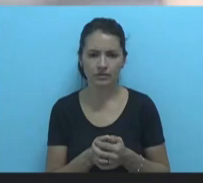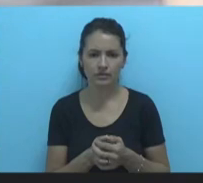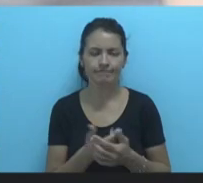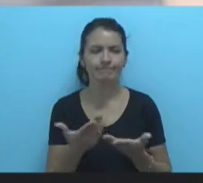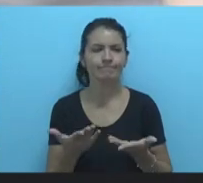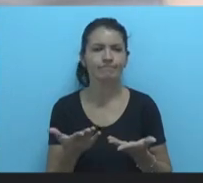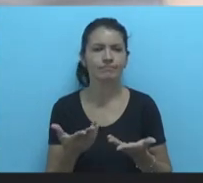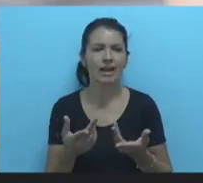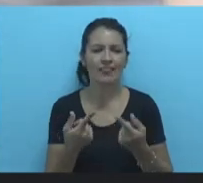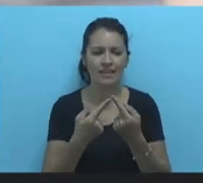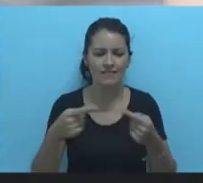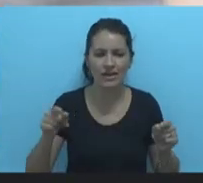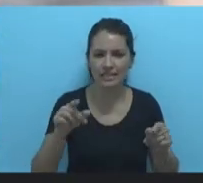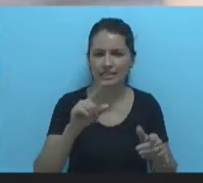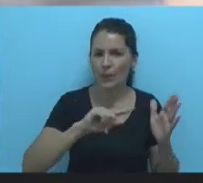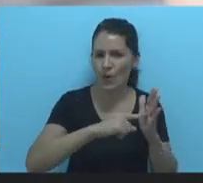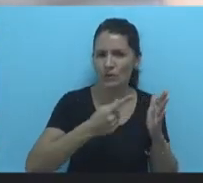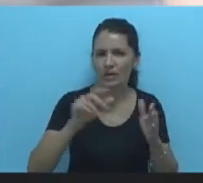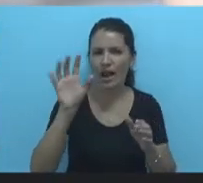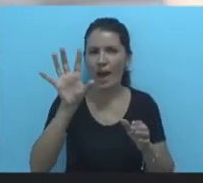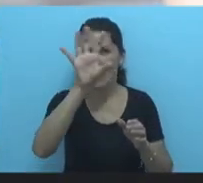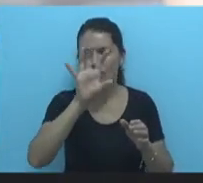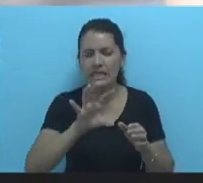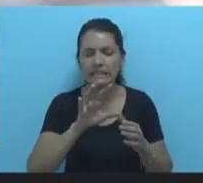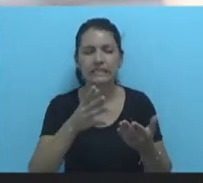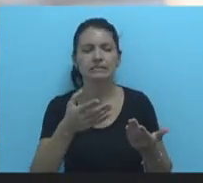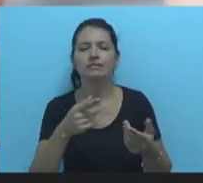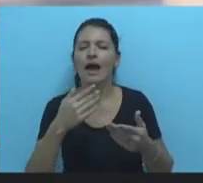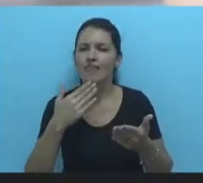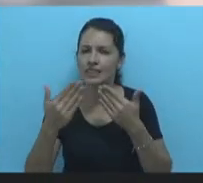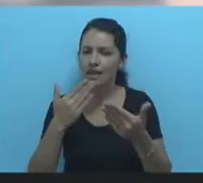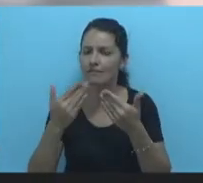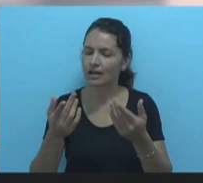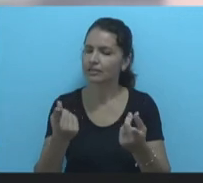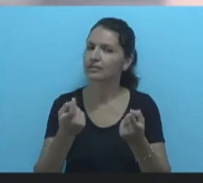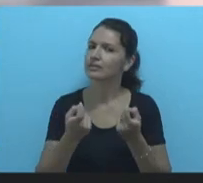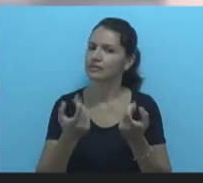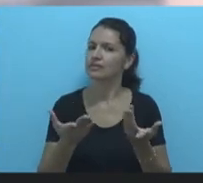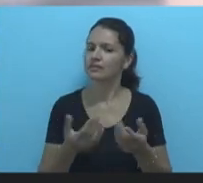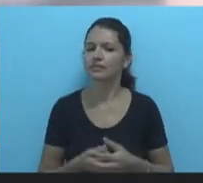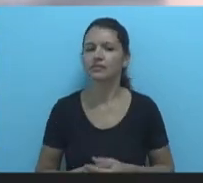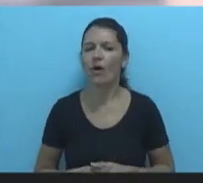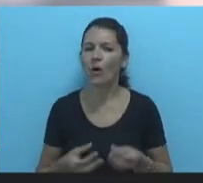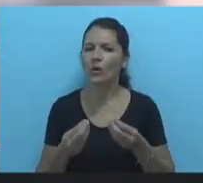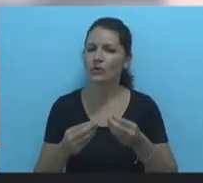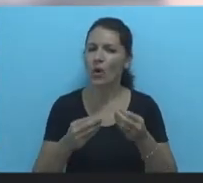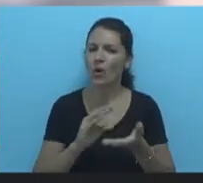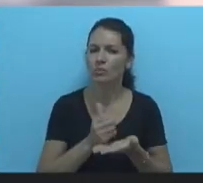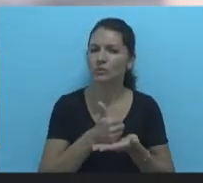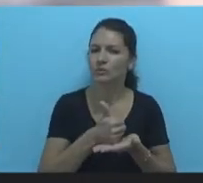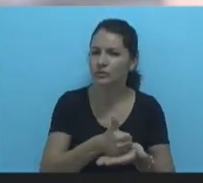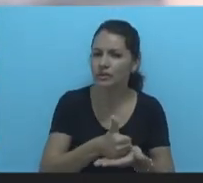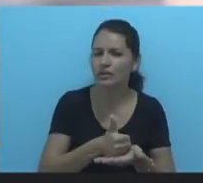es la realidad del debate que hay que hacer. No es solamente decir subsidiame acá, subsidiame allá, sino de qué manera se subsidia, qué sectores